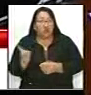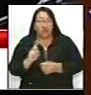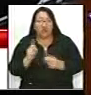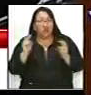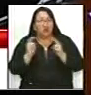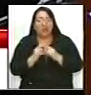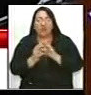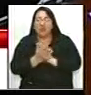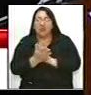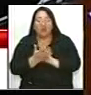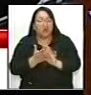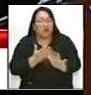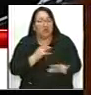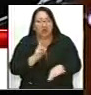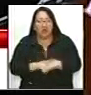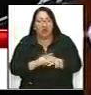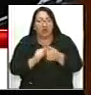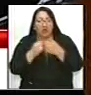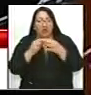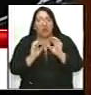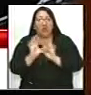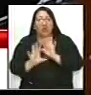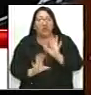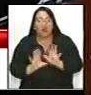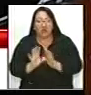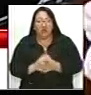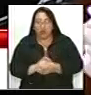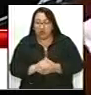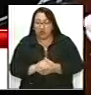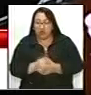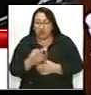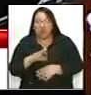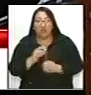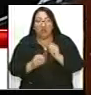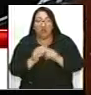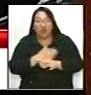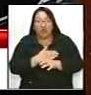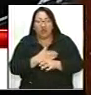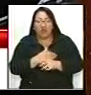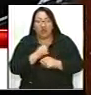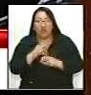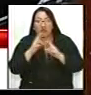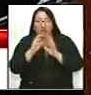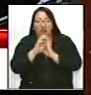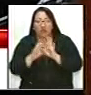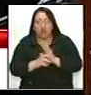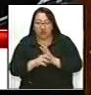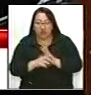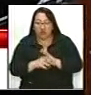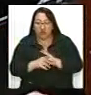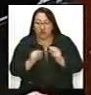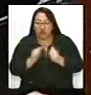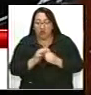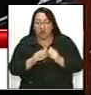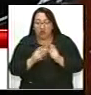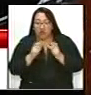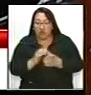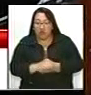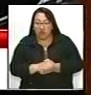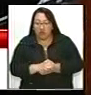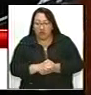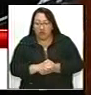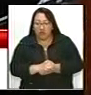encuentra supeditado a la publicación de las sentencias que resolvieron las demandas de inconstitucionalidad respecto de la regulación de los